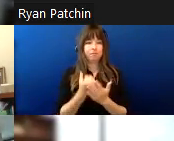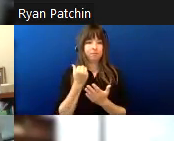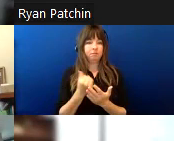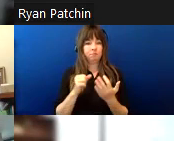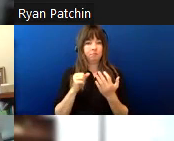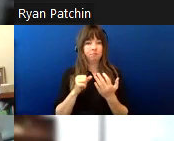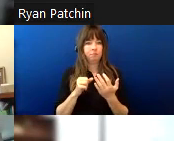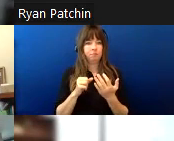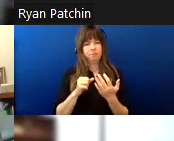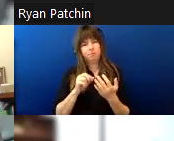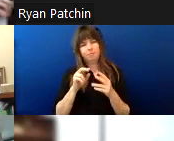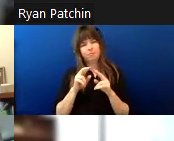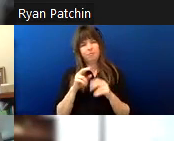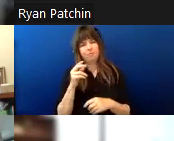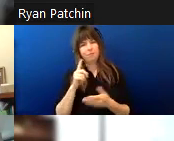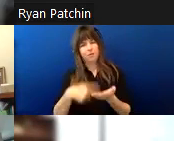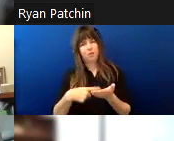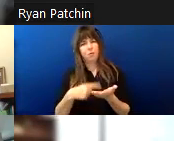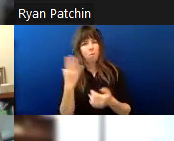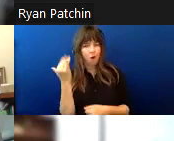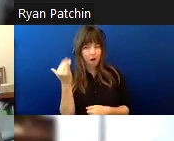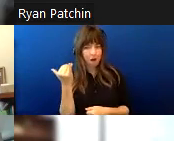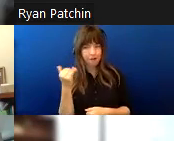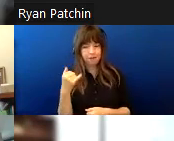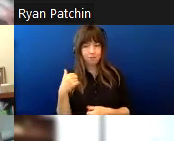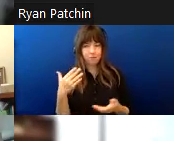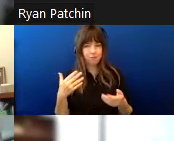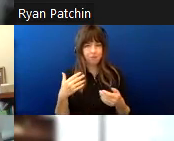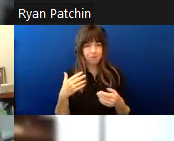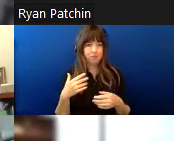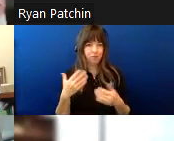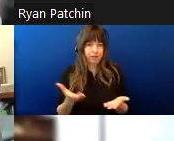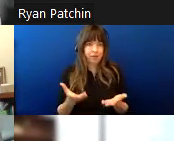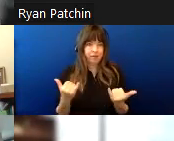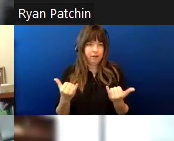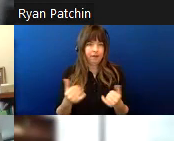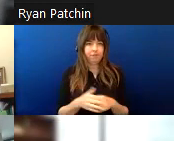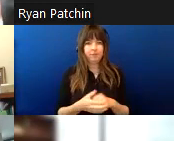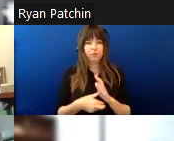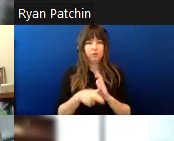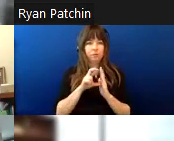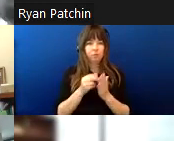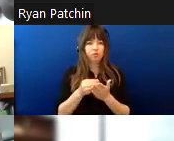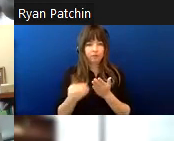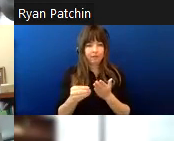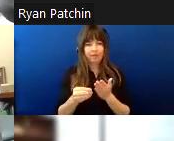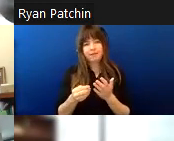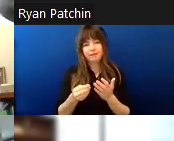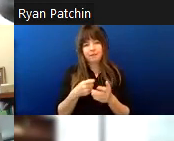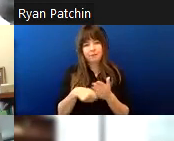comenzar por darle la razón que estamos aquí el día de hoy. Así que revisando nuestros